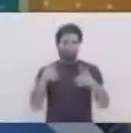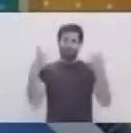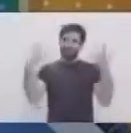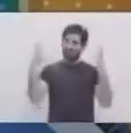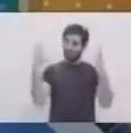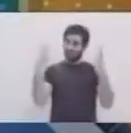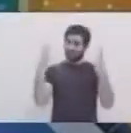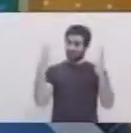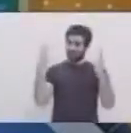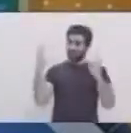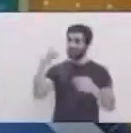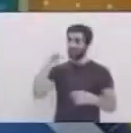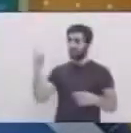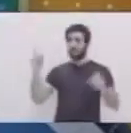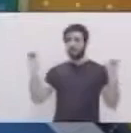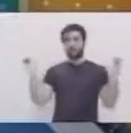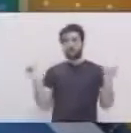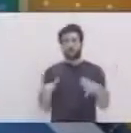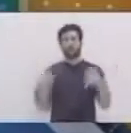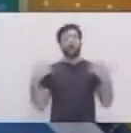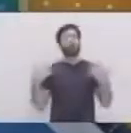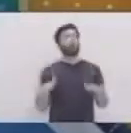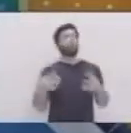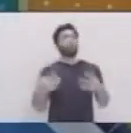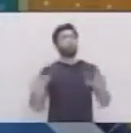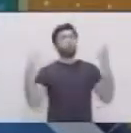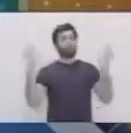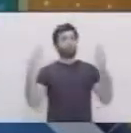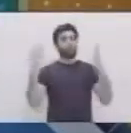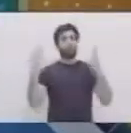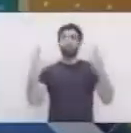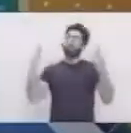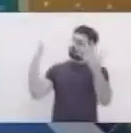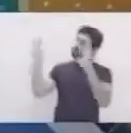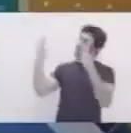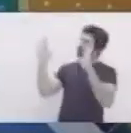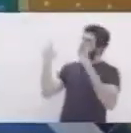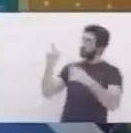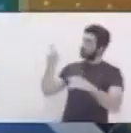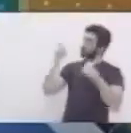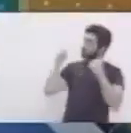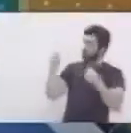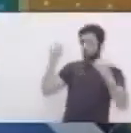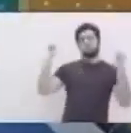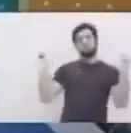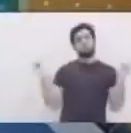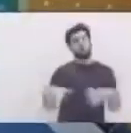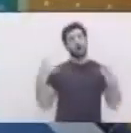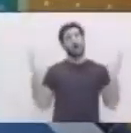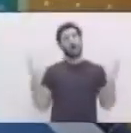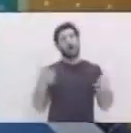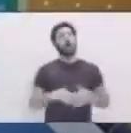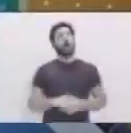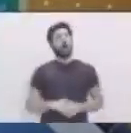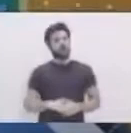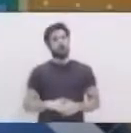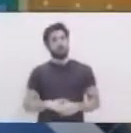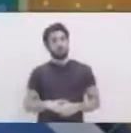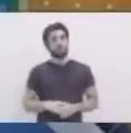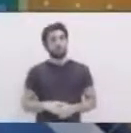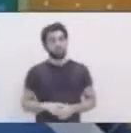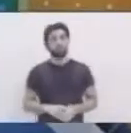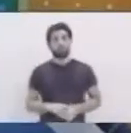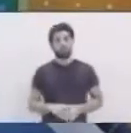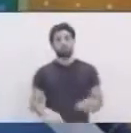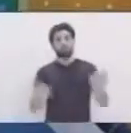mago? Muy bien, excelente. Te felicito, eres un excelente mago. Es que me enseñó bien. ¿Verdad que sí?